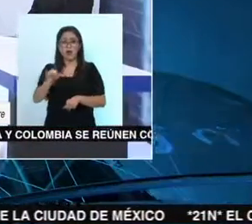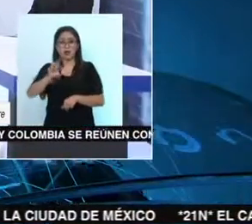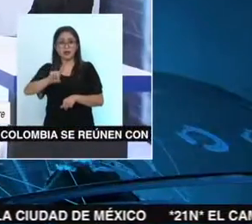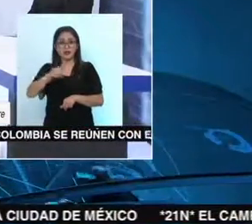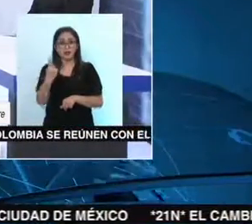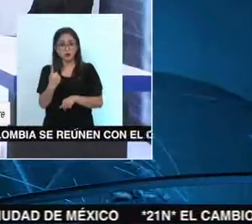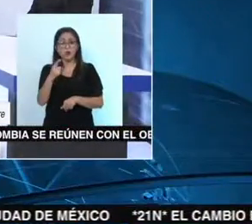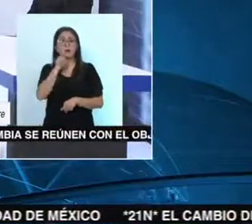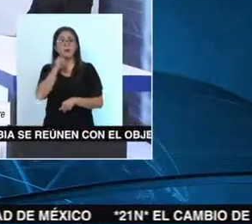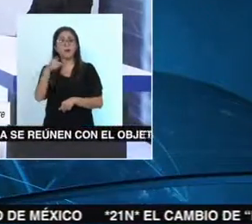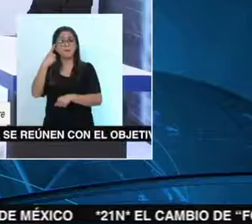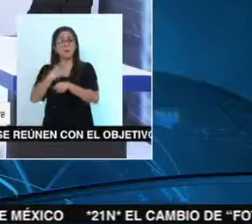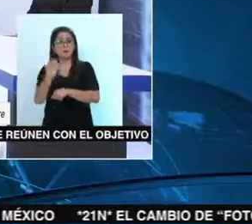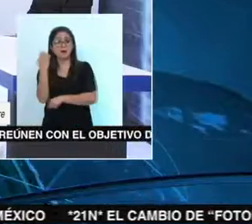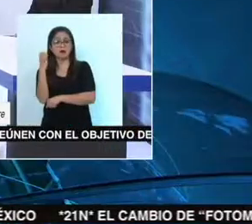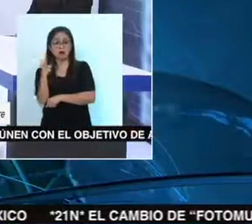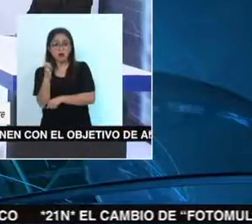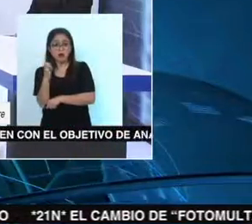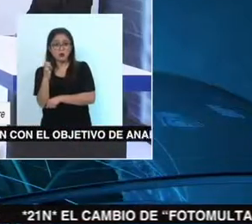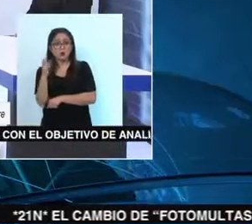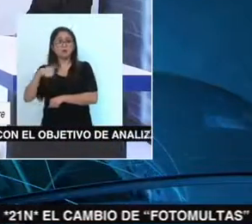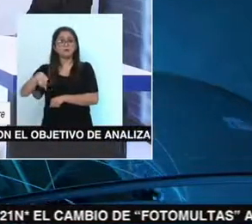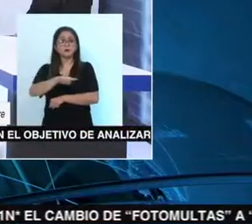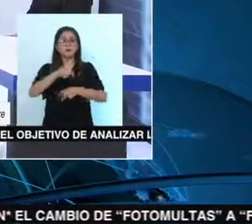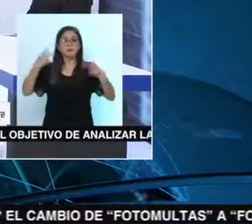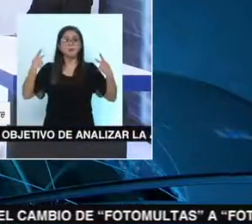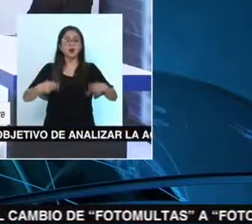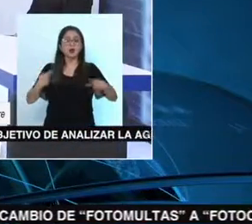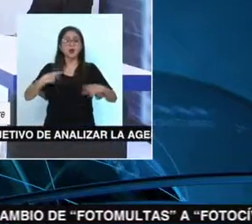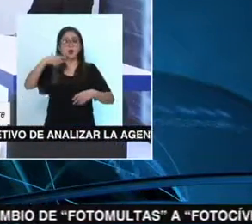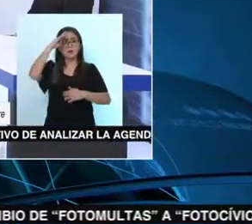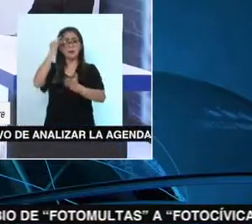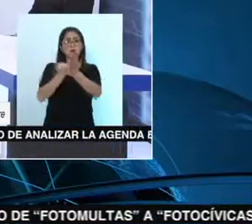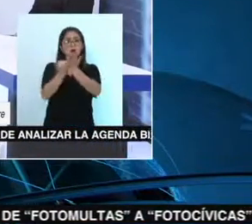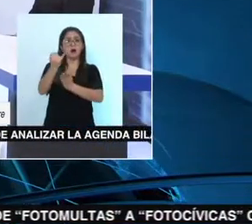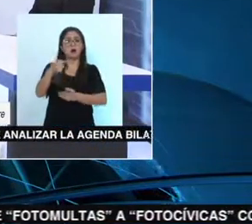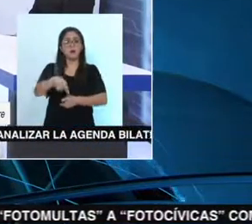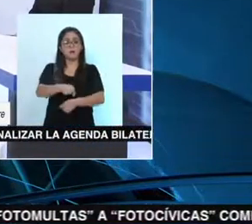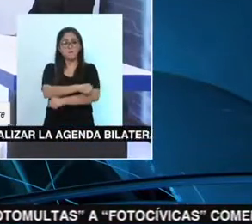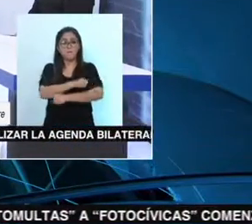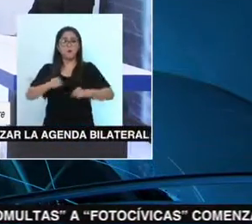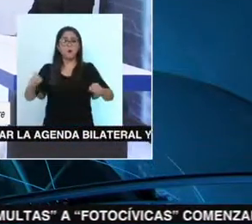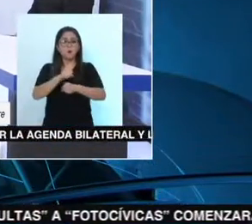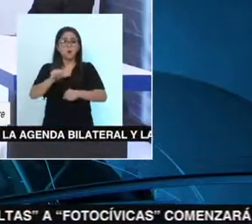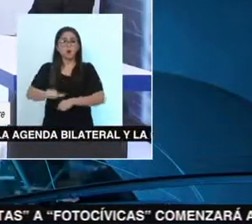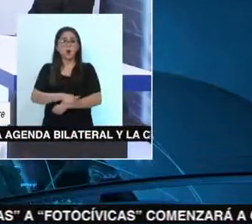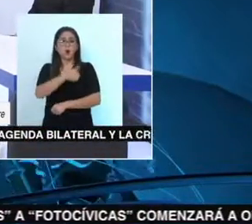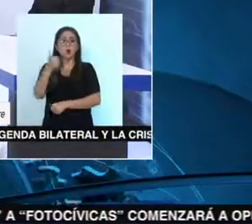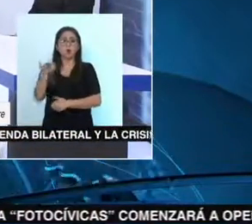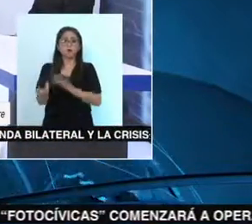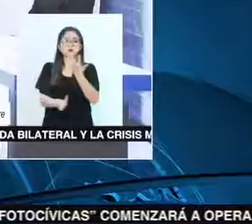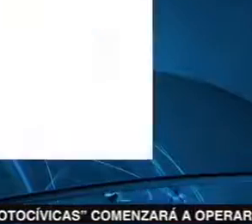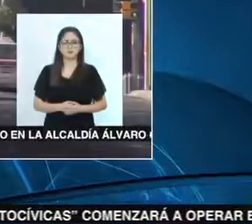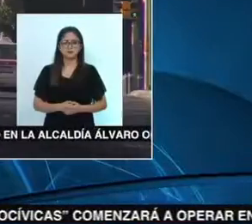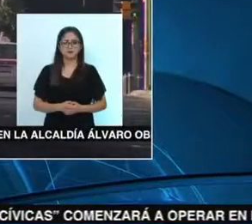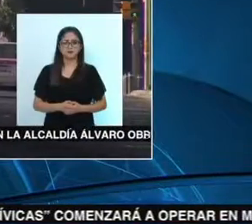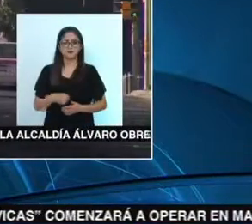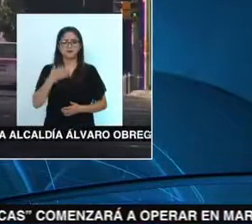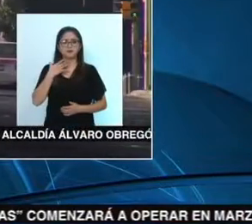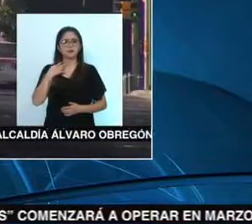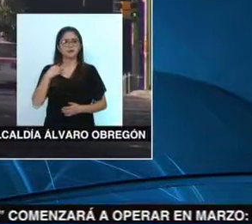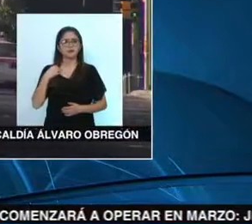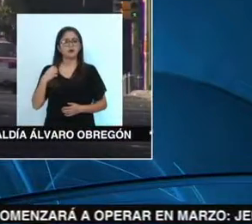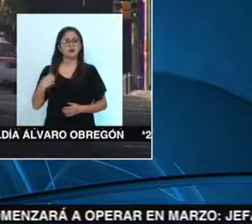de enero hubo una quema de cohetes y además quema de fogatas, eso generó mucha más contaminación. Cuando